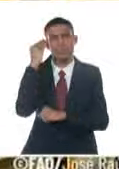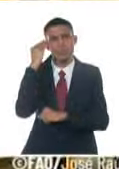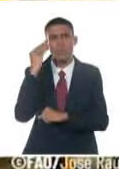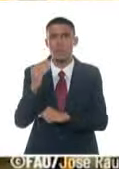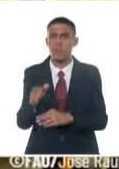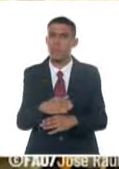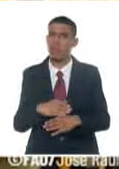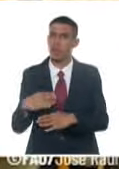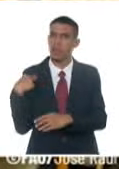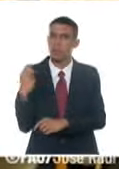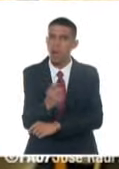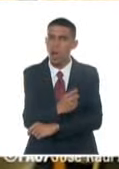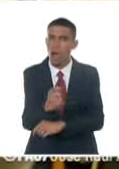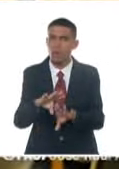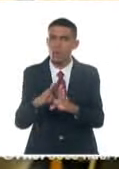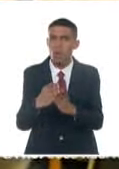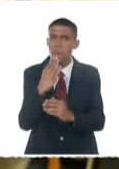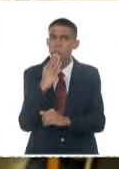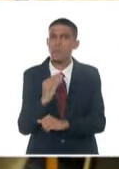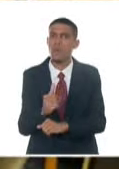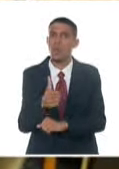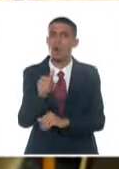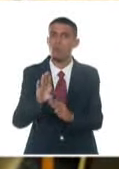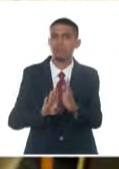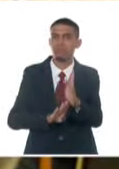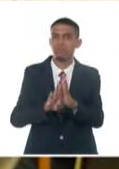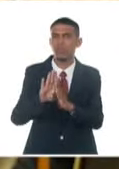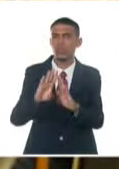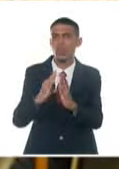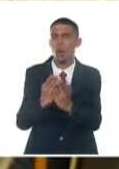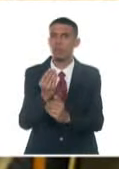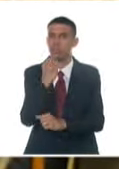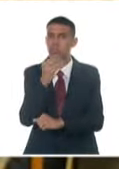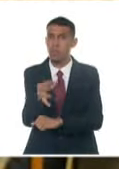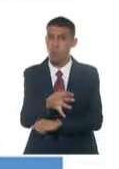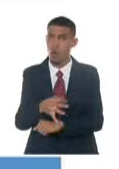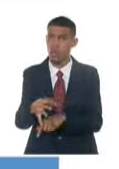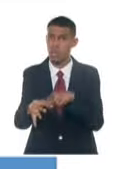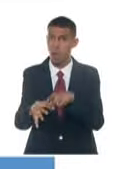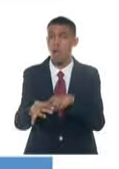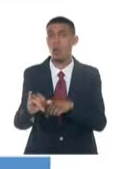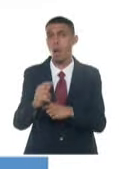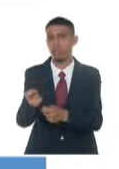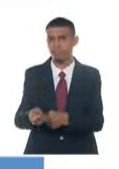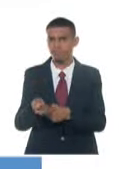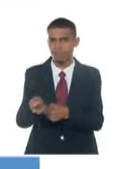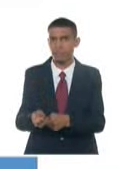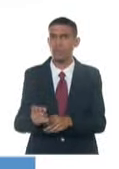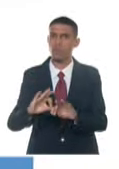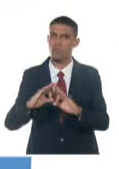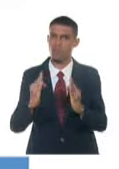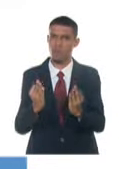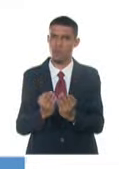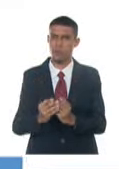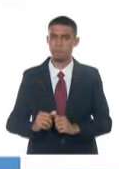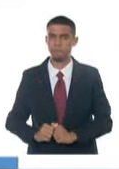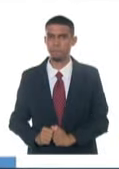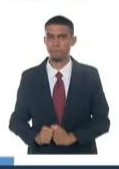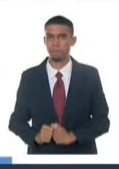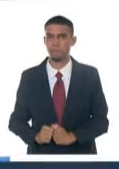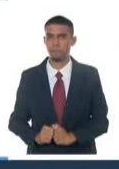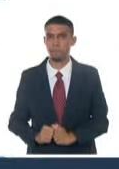los emprendimientos del país en materia de autoabastecimiento municipal, agricultura urbana, suburbana y familiar. La agencia